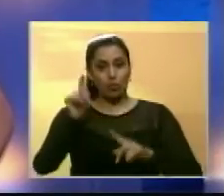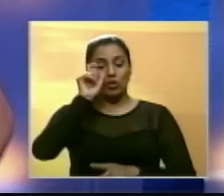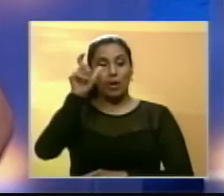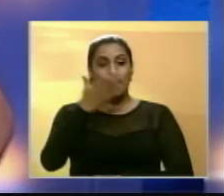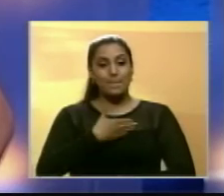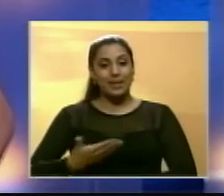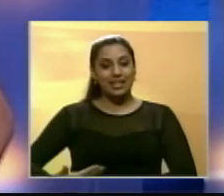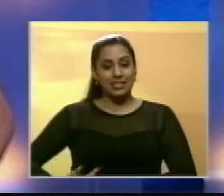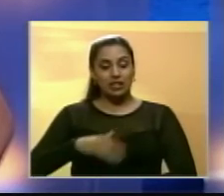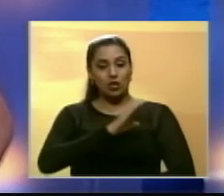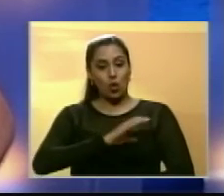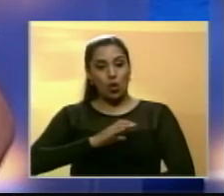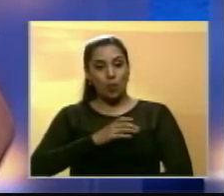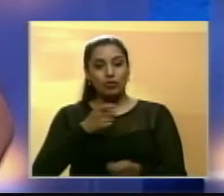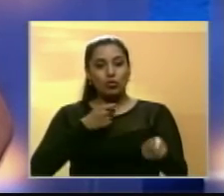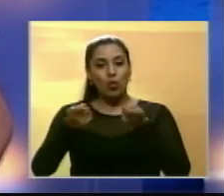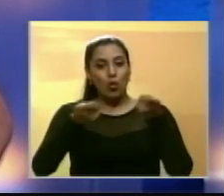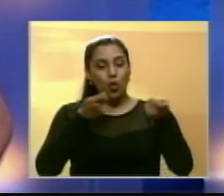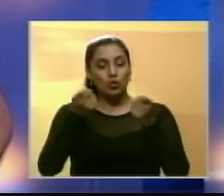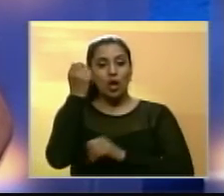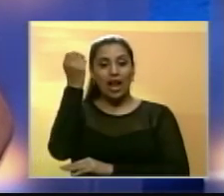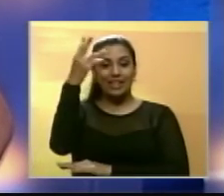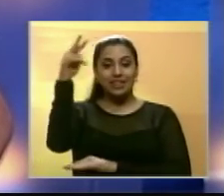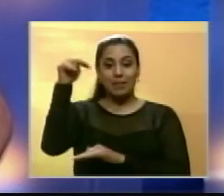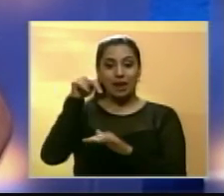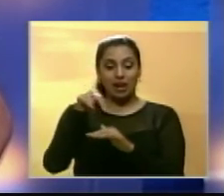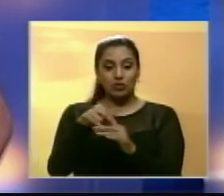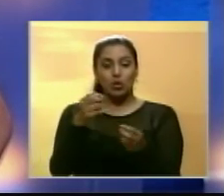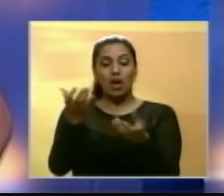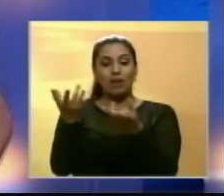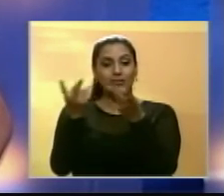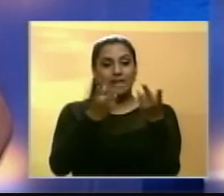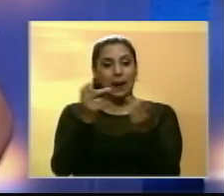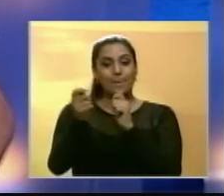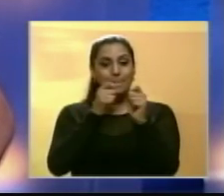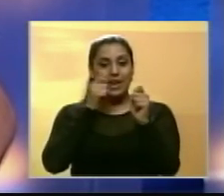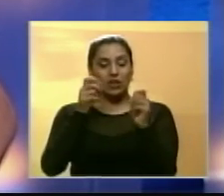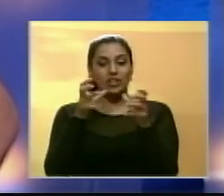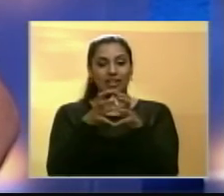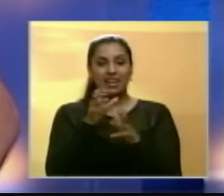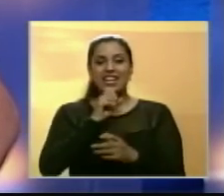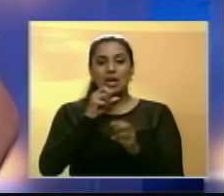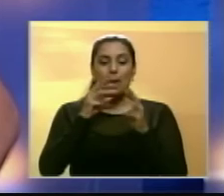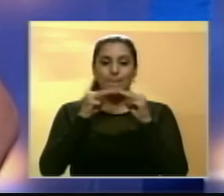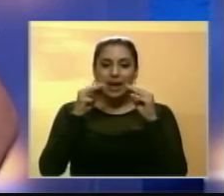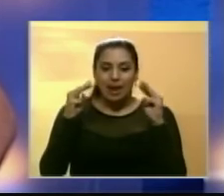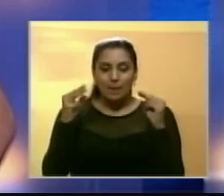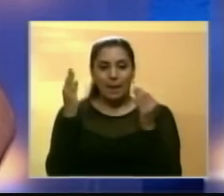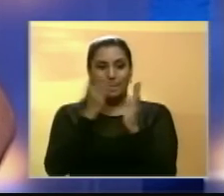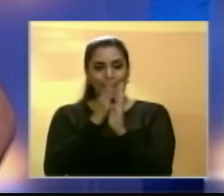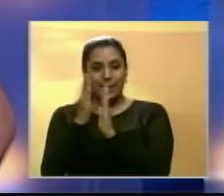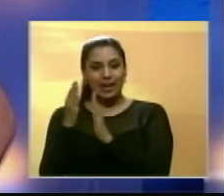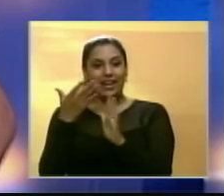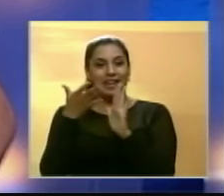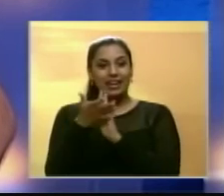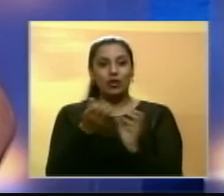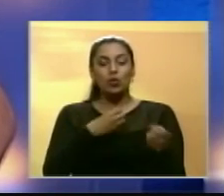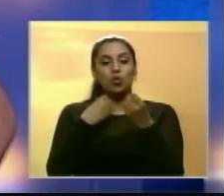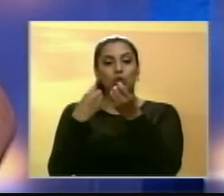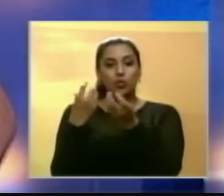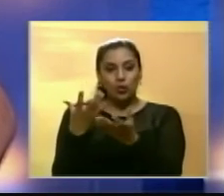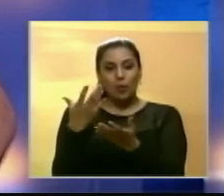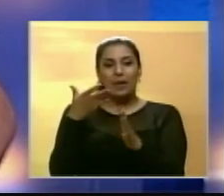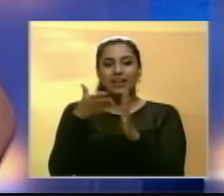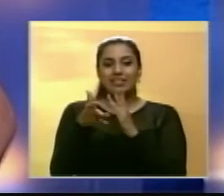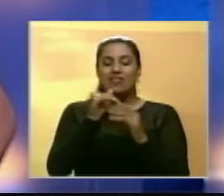Guevara, presidente de la Comisión de Contraloría de la Asamblea Nacional, recibió a los periodistas del caso Papeles de Panamá, quienes aportan